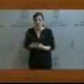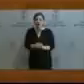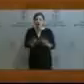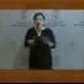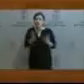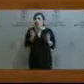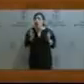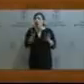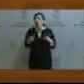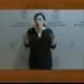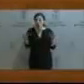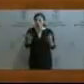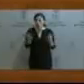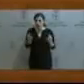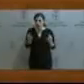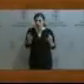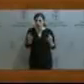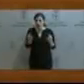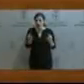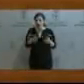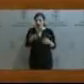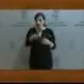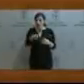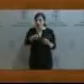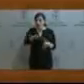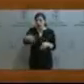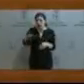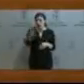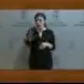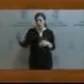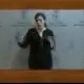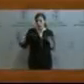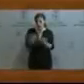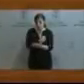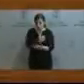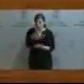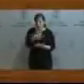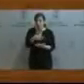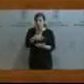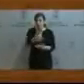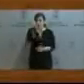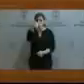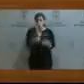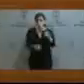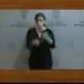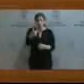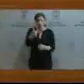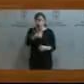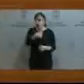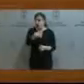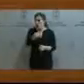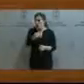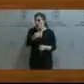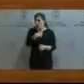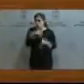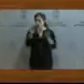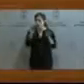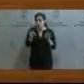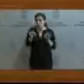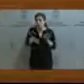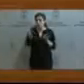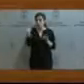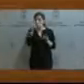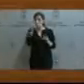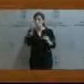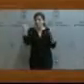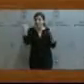que la previsible litigiosidad de todo esto nos va a perjudicar a todos. La futura OPE no se va a ver posible tal y como se prometió y ya se